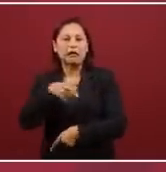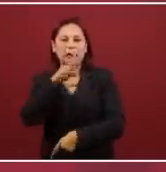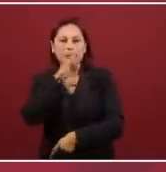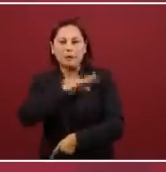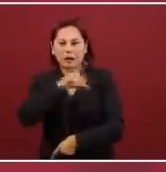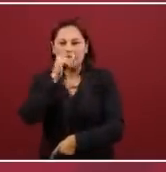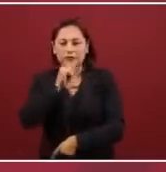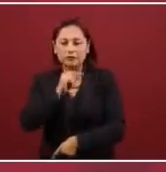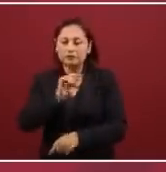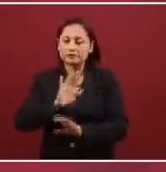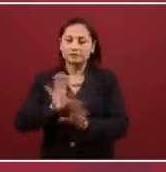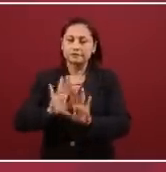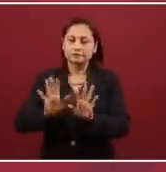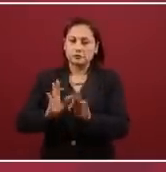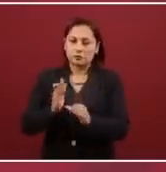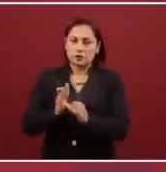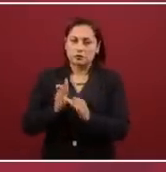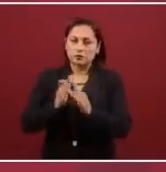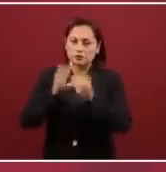se había